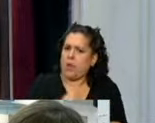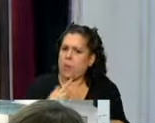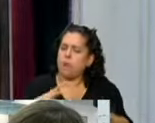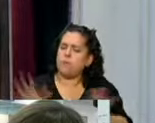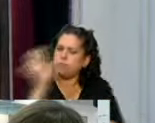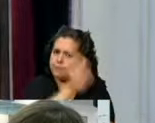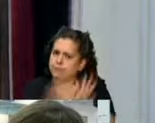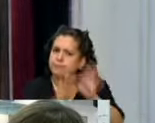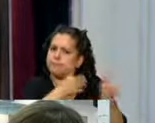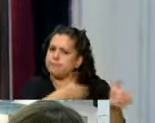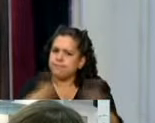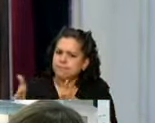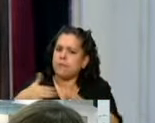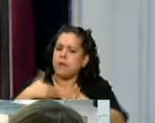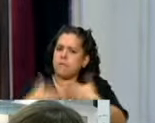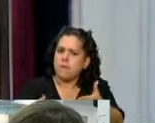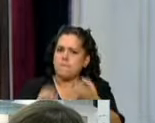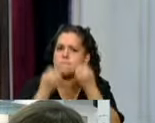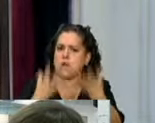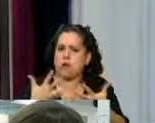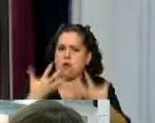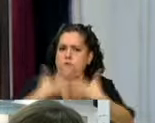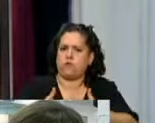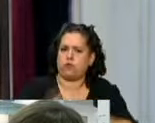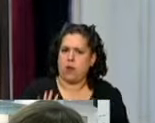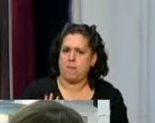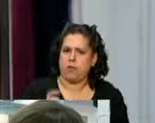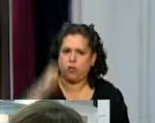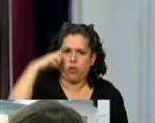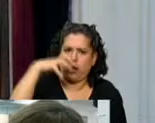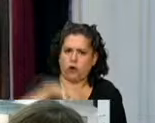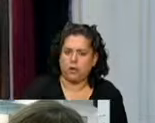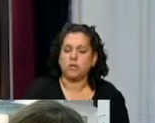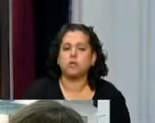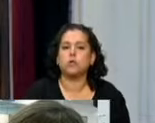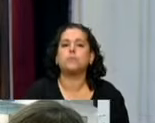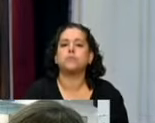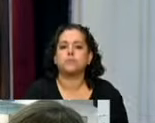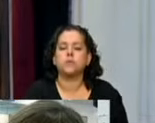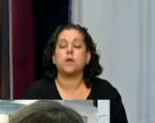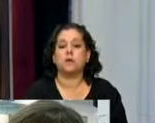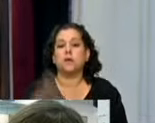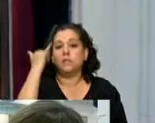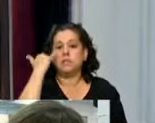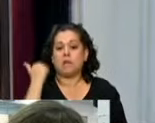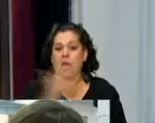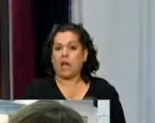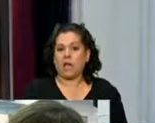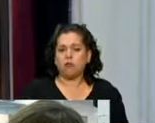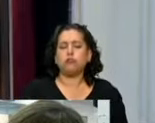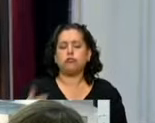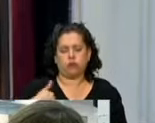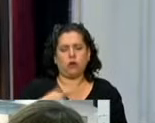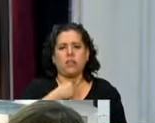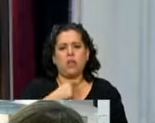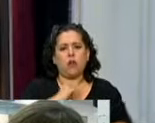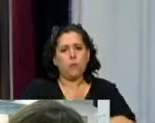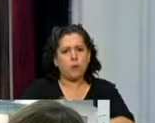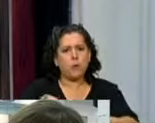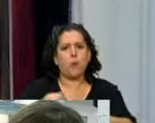kirchnerismo eh lo que quiere es golpear al gobierno claro darle un un duro golpe al gobierno por eso se suma al radicalismo por eso se